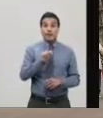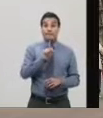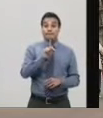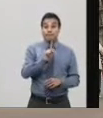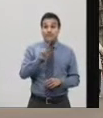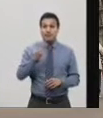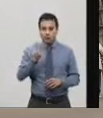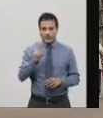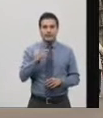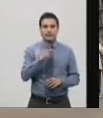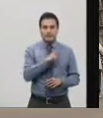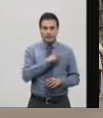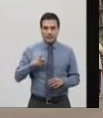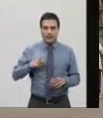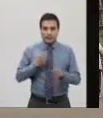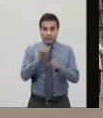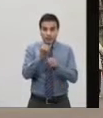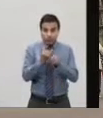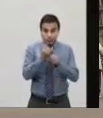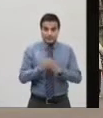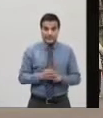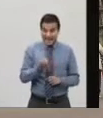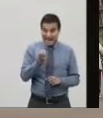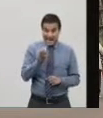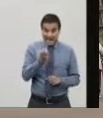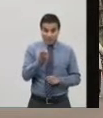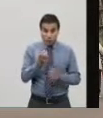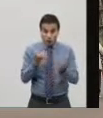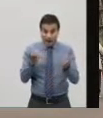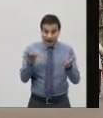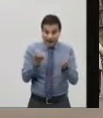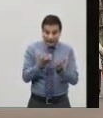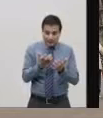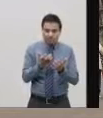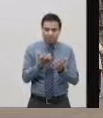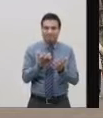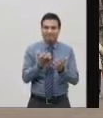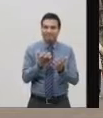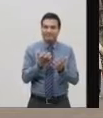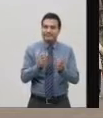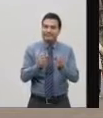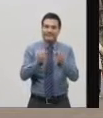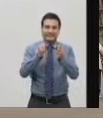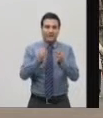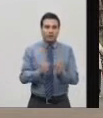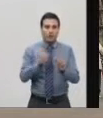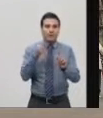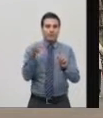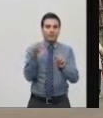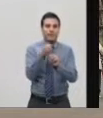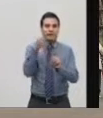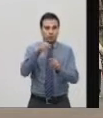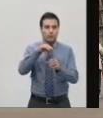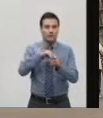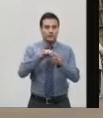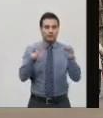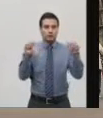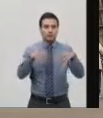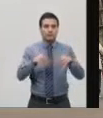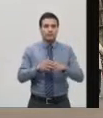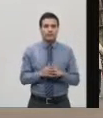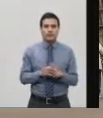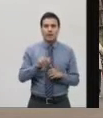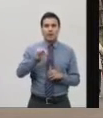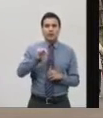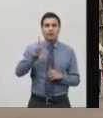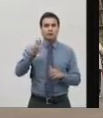además que estos actos fueron determinantes en el resultado de la elección. Por otra parte, hemos escuchado a dirigentes del